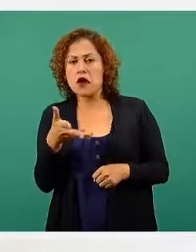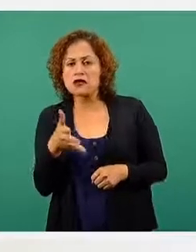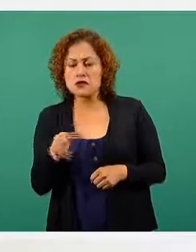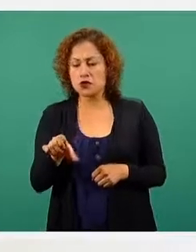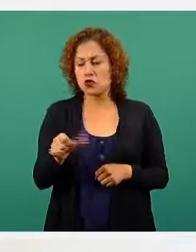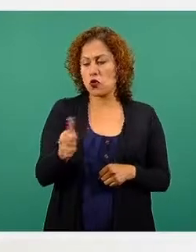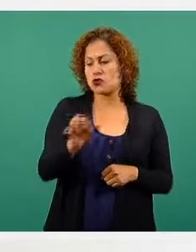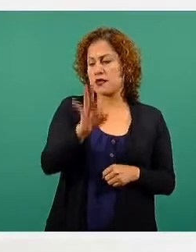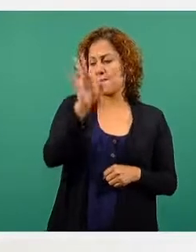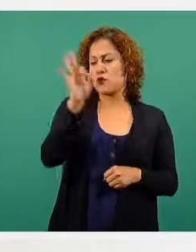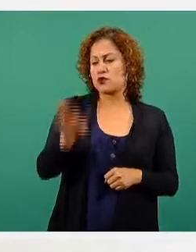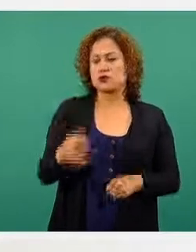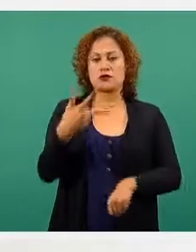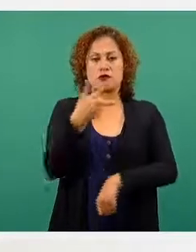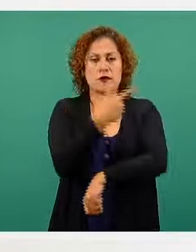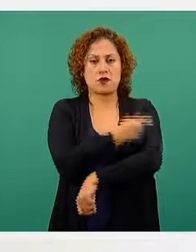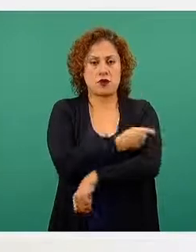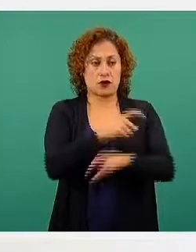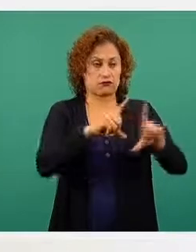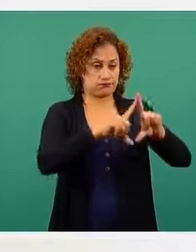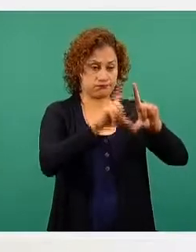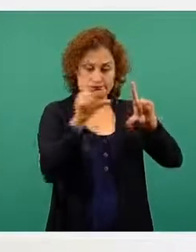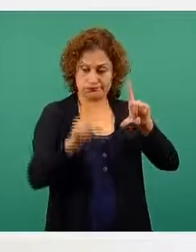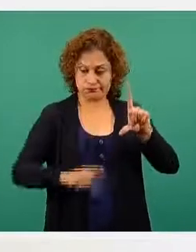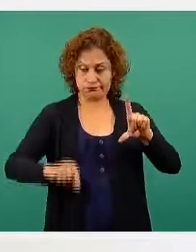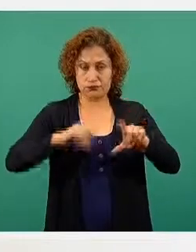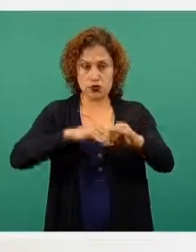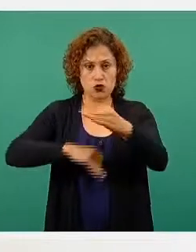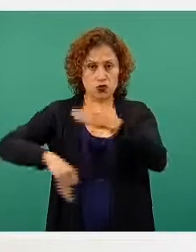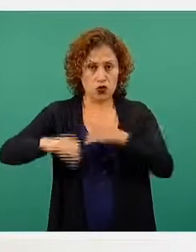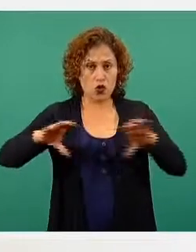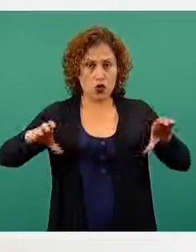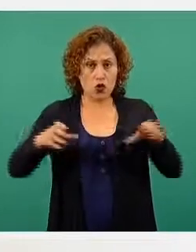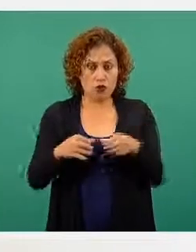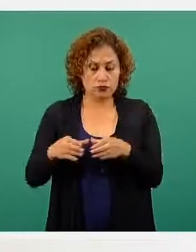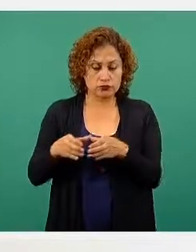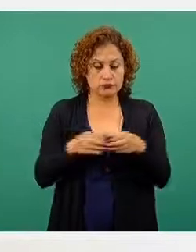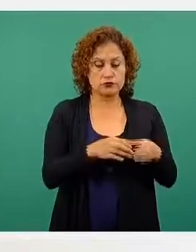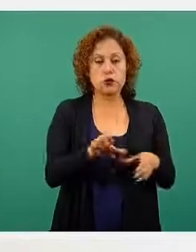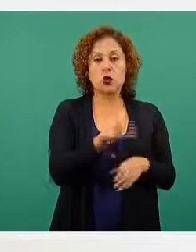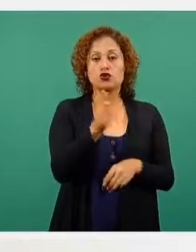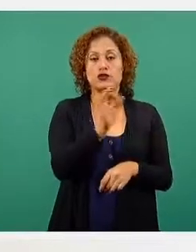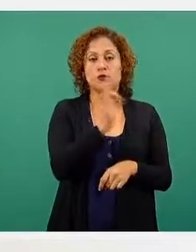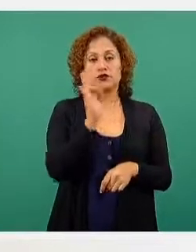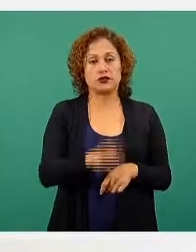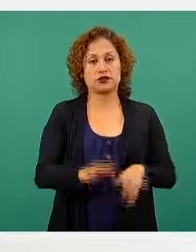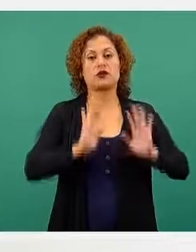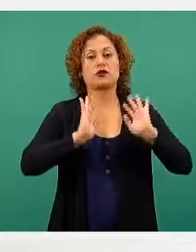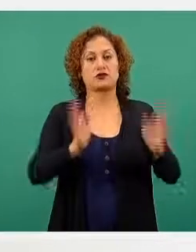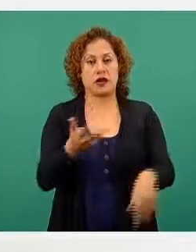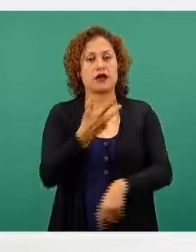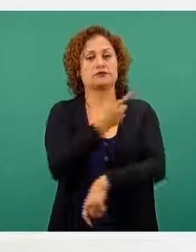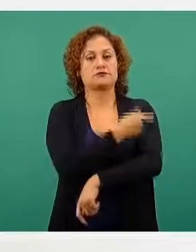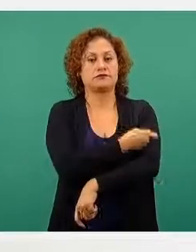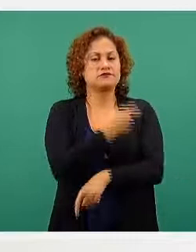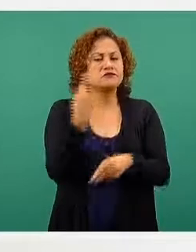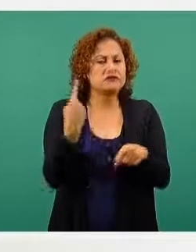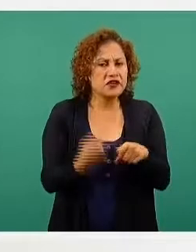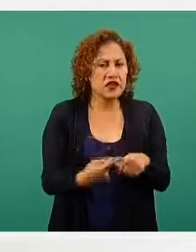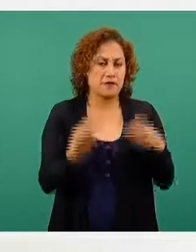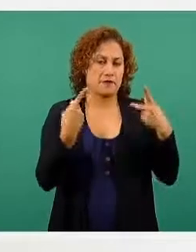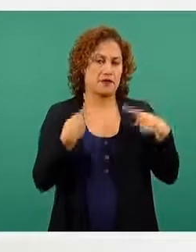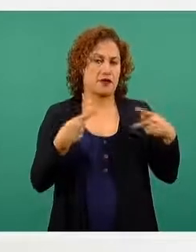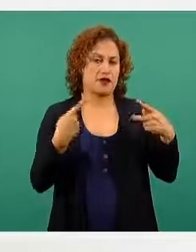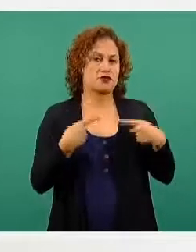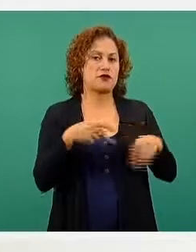la población nacional, alrededor del 11%. Y tenemos personal de salud que seguimos vacunando, es el personal de primera